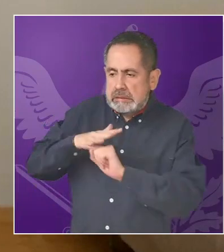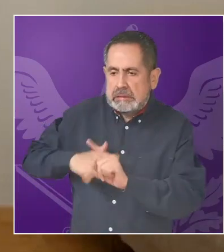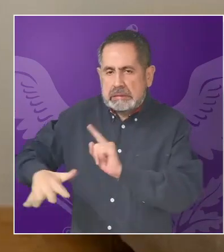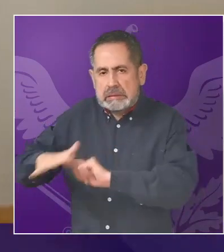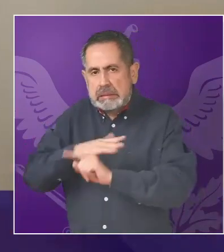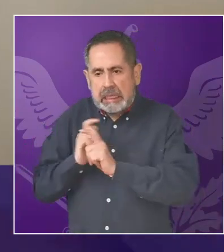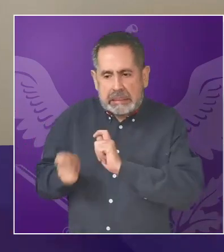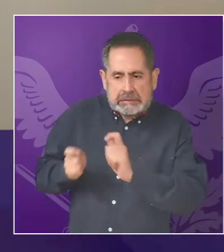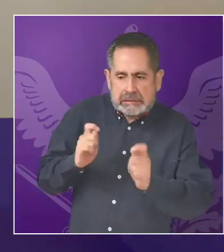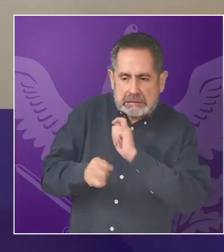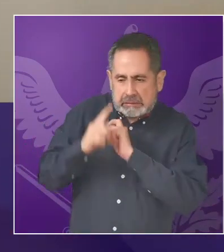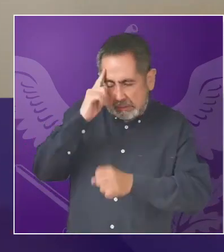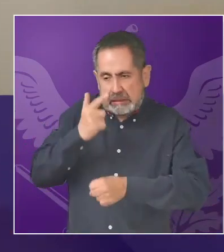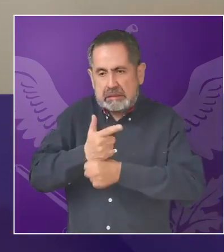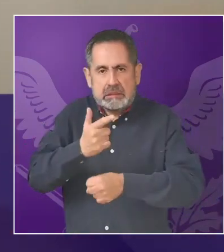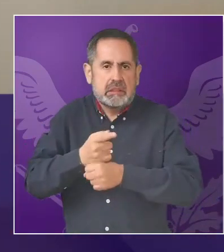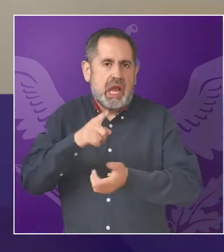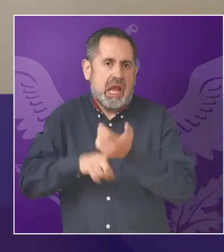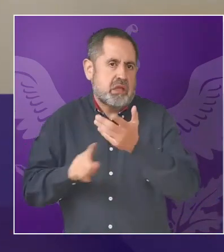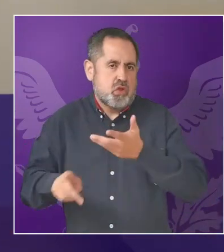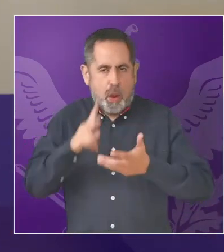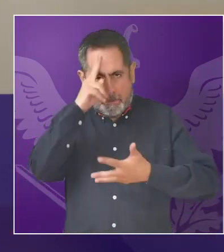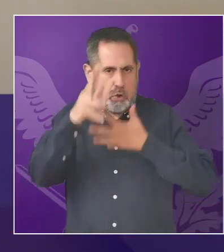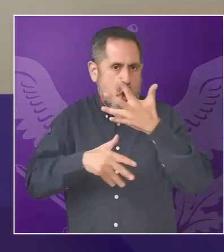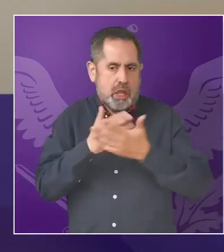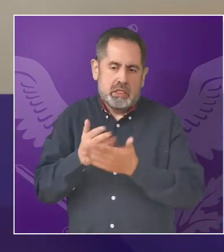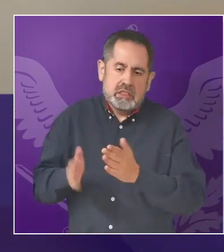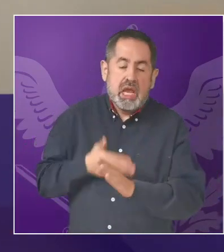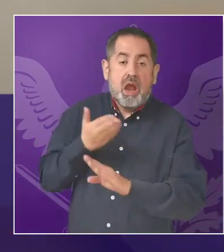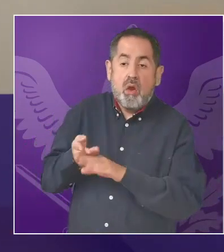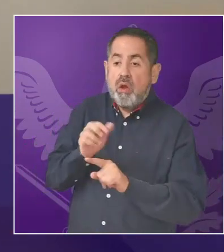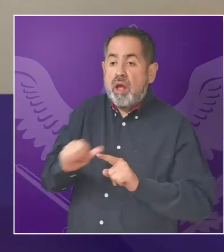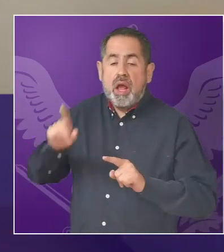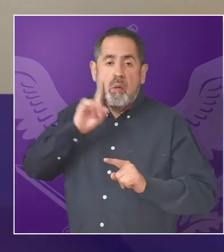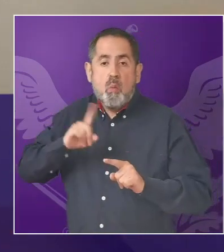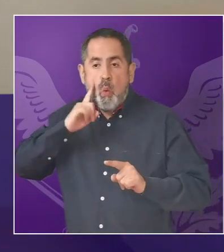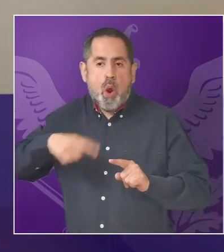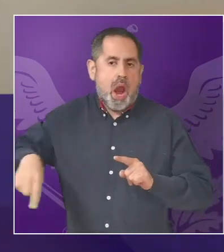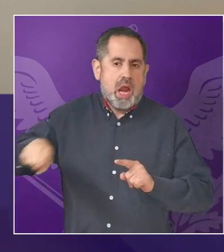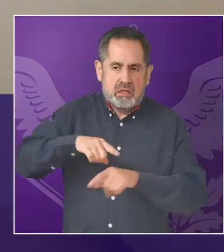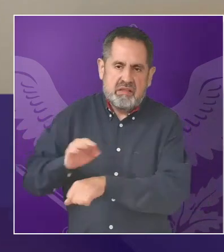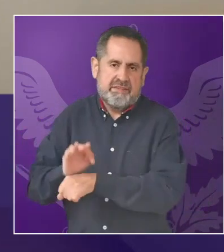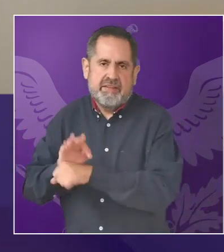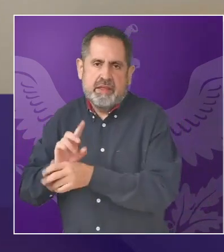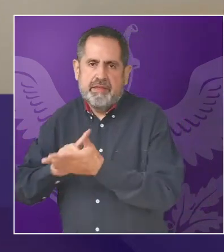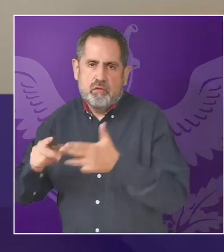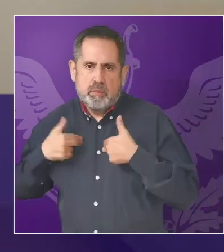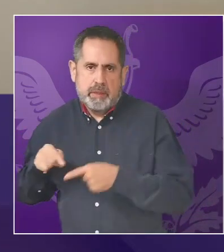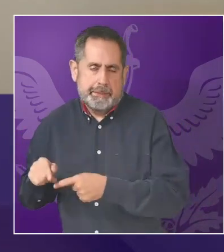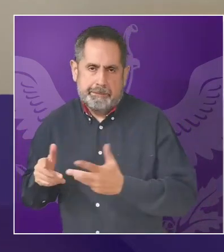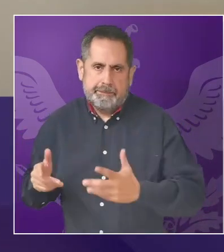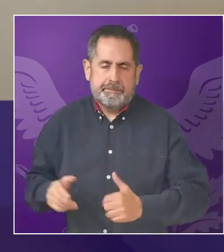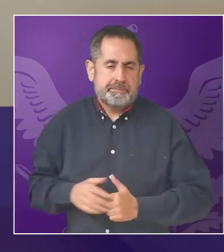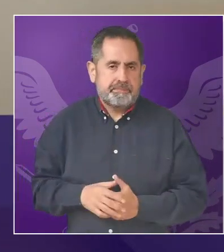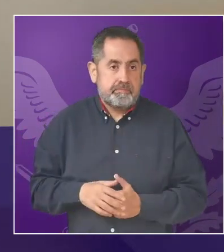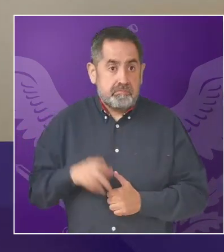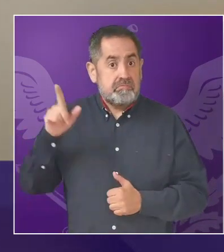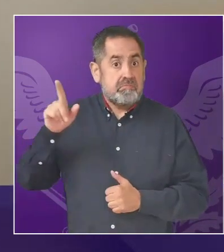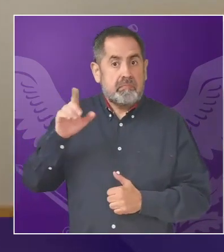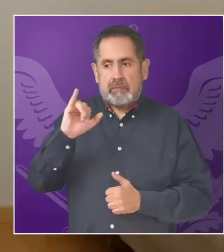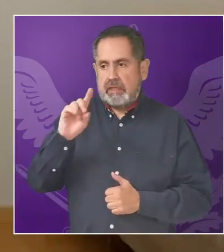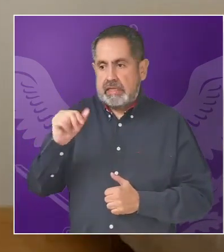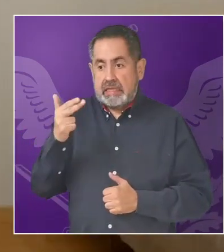entender los diferentes contextos y circunstancias en los que se da la violencia en contra de personas defensoras y particularmente de